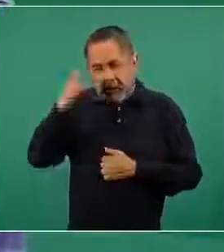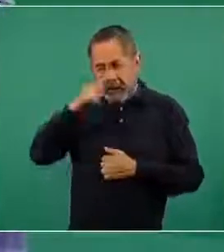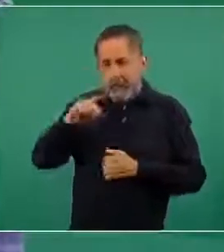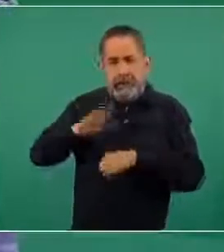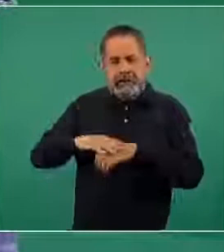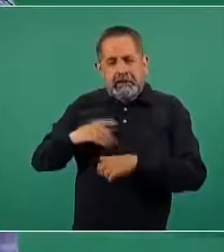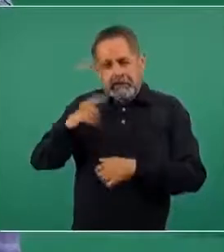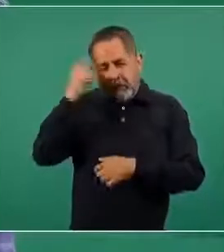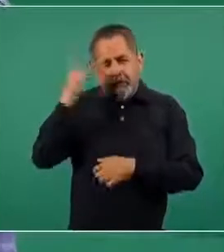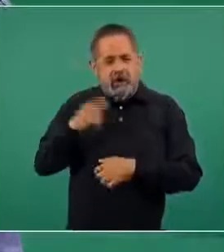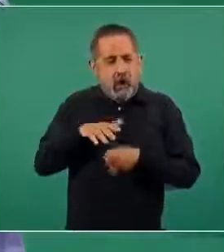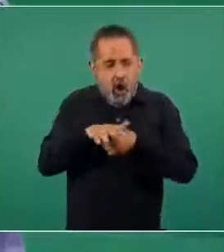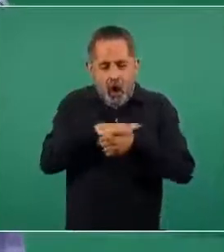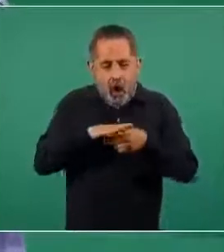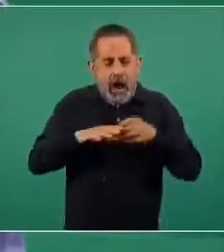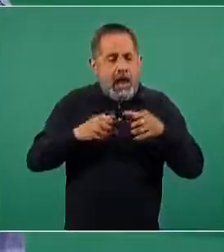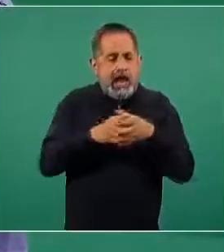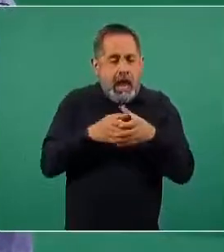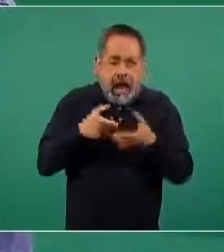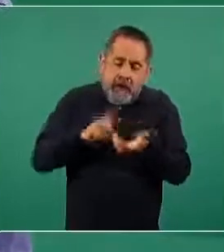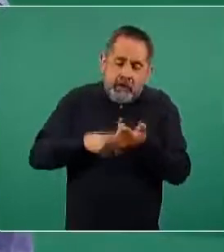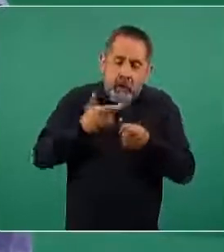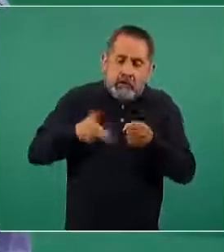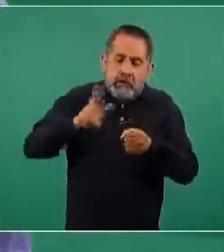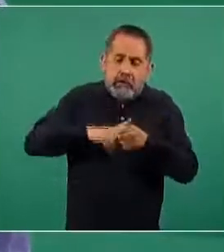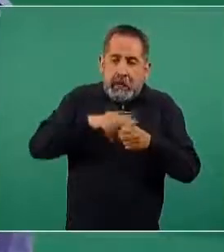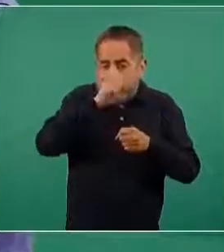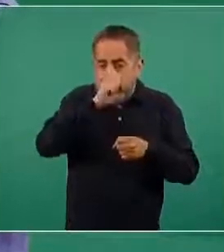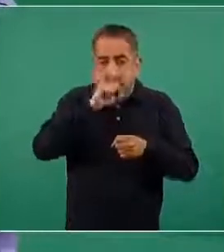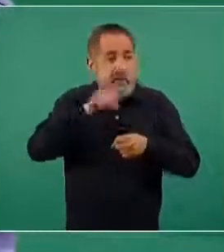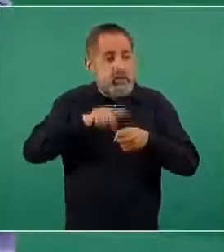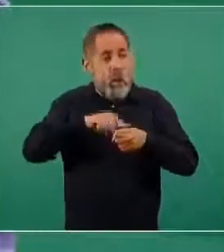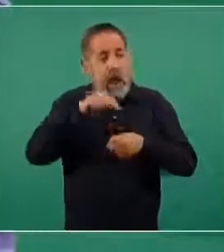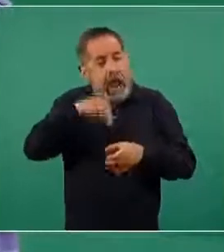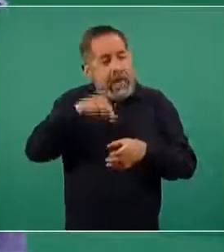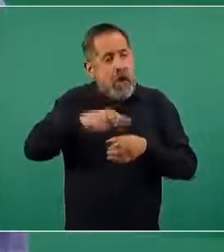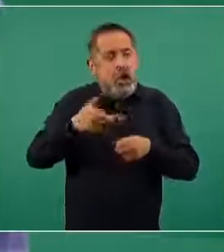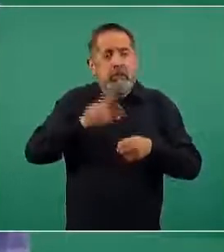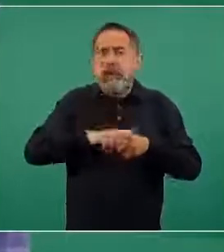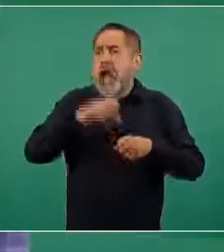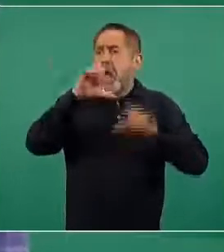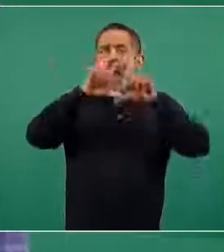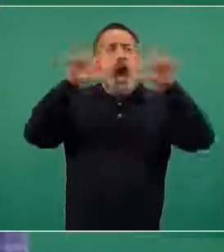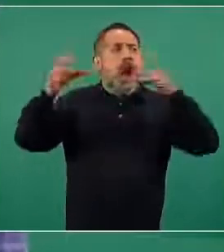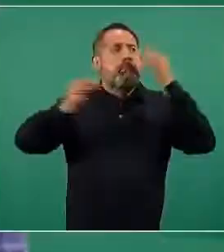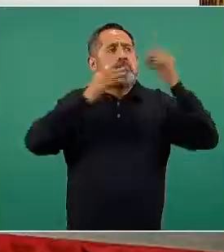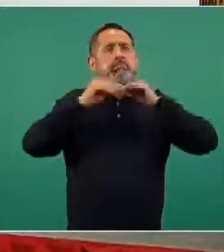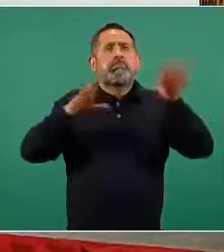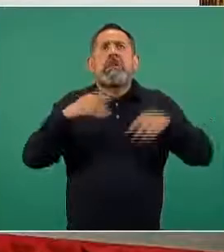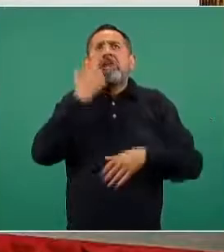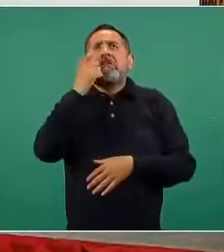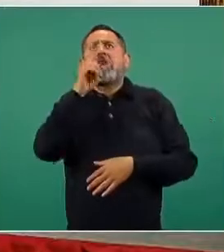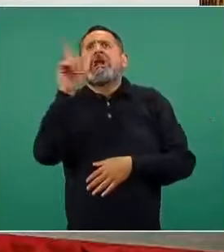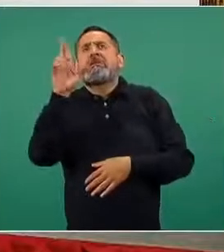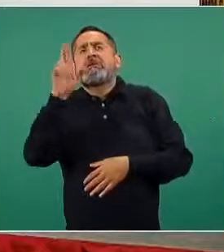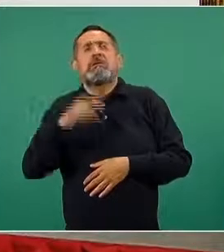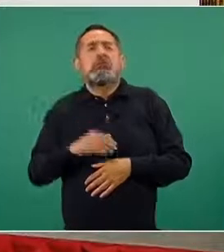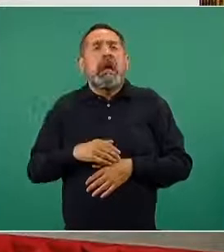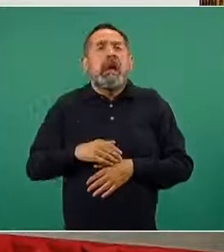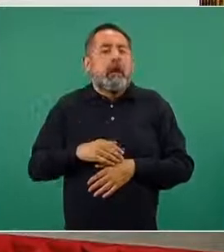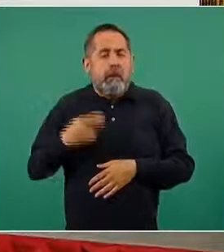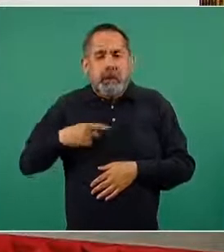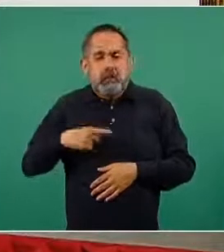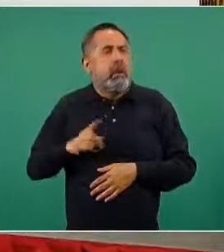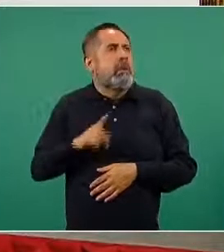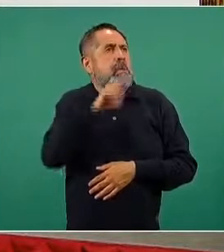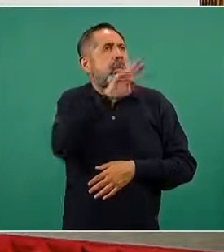práctico, localmente en el propio hospital se ponen anuncios o se difunde a través de los medios de difusión del hospital y acuden